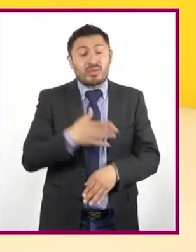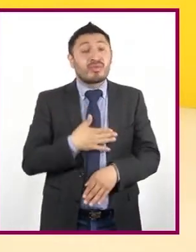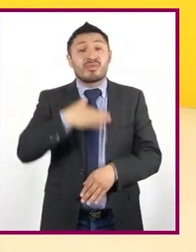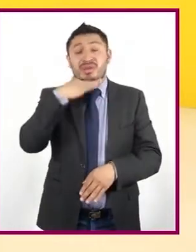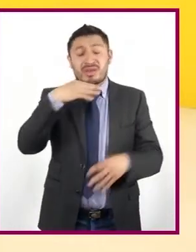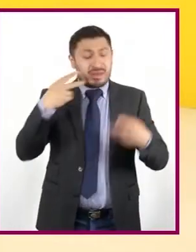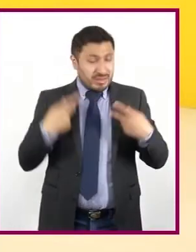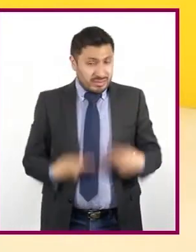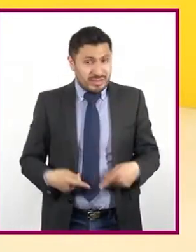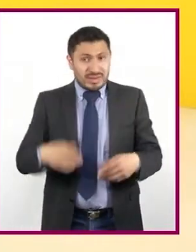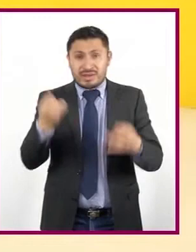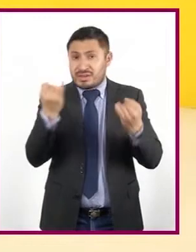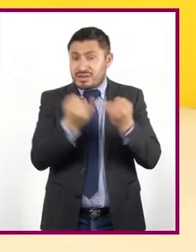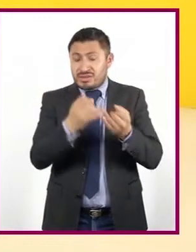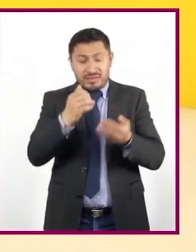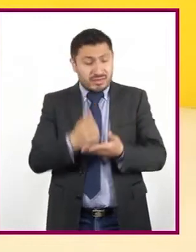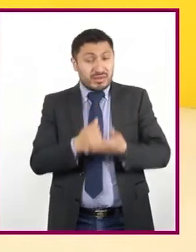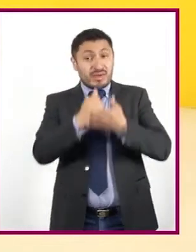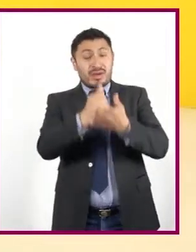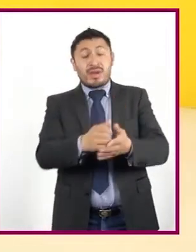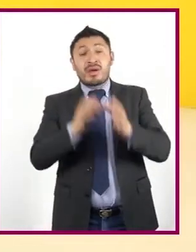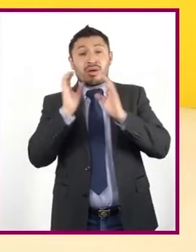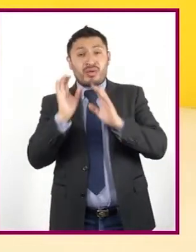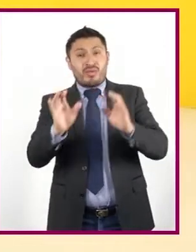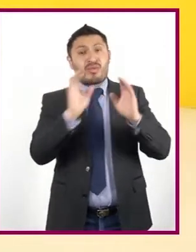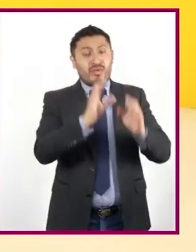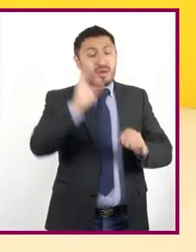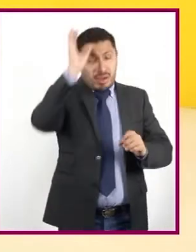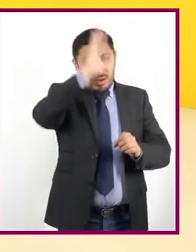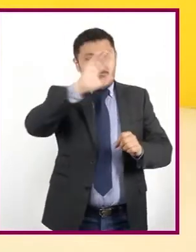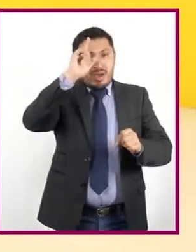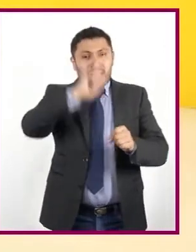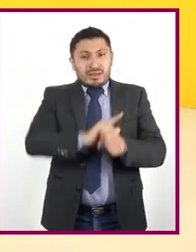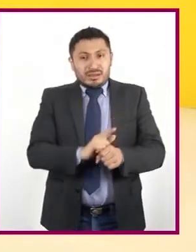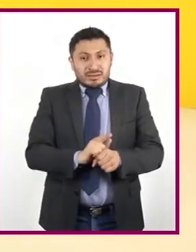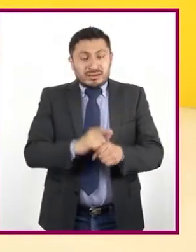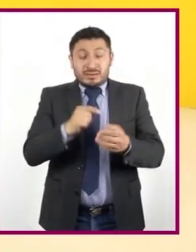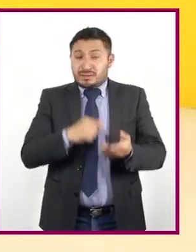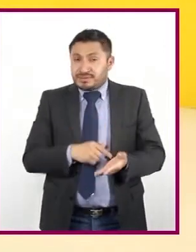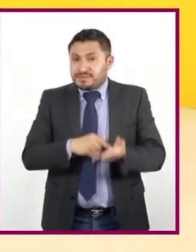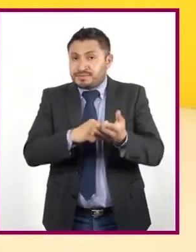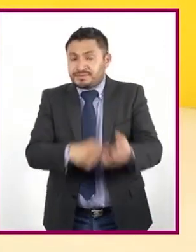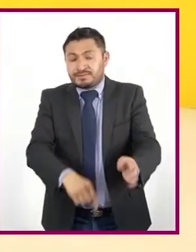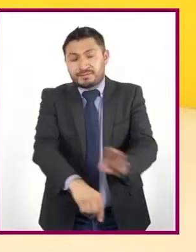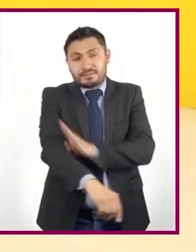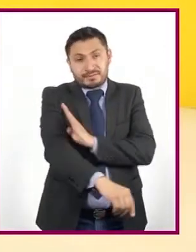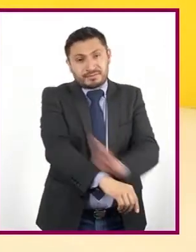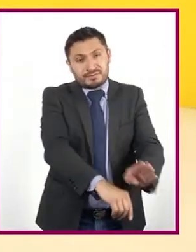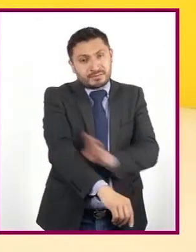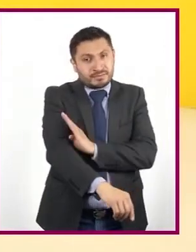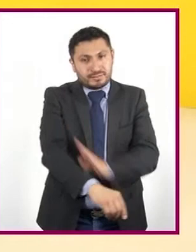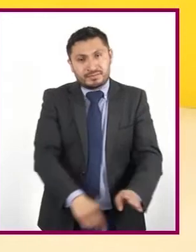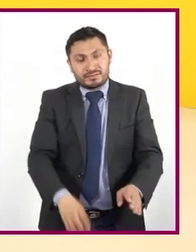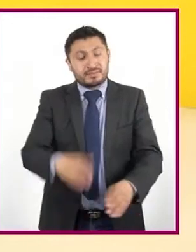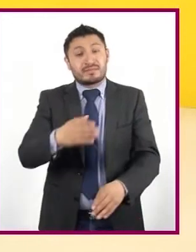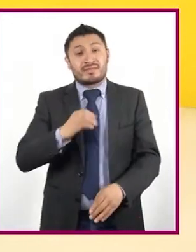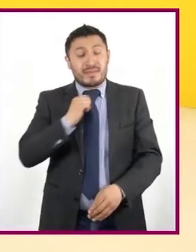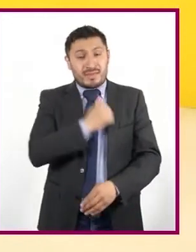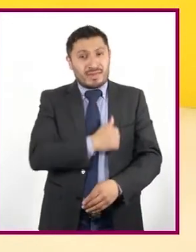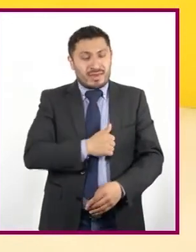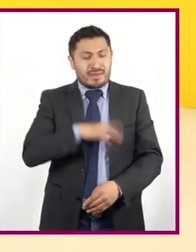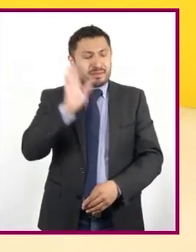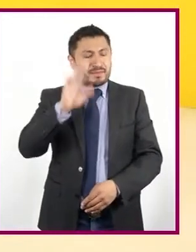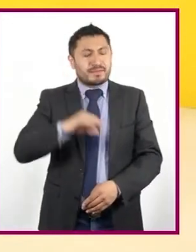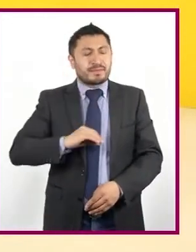personas, también contribuye a preservar nuestra cultura y nos ofrece el bienestar que genera la autoestima y